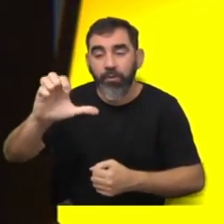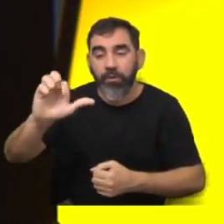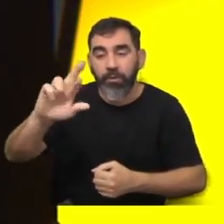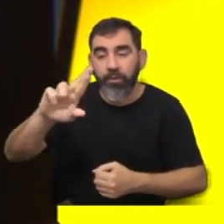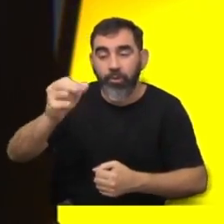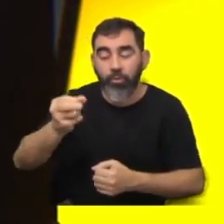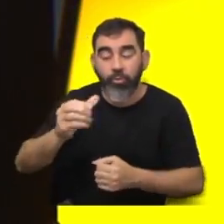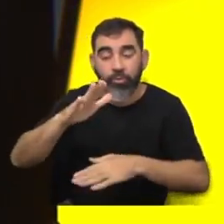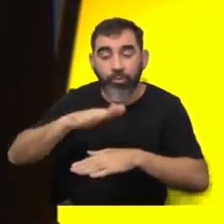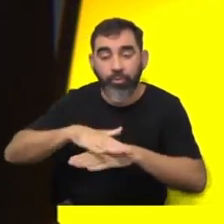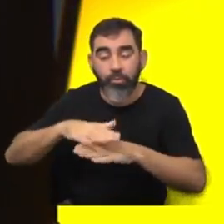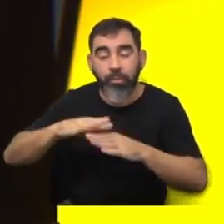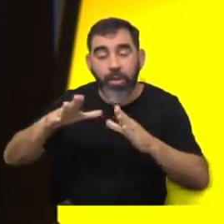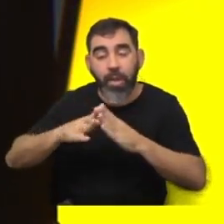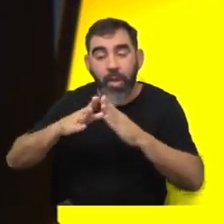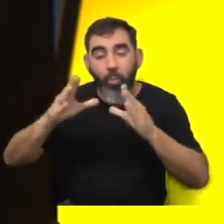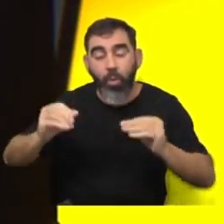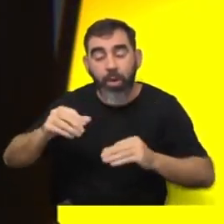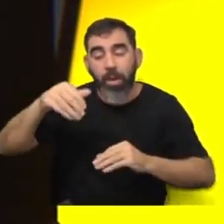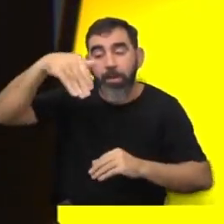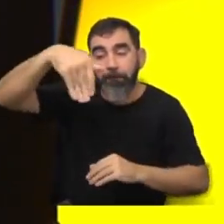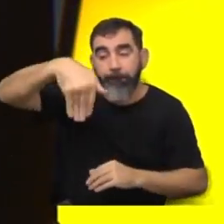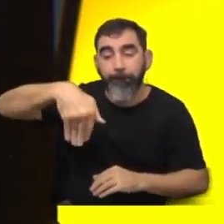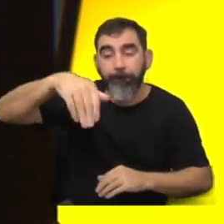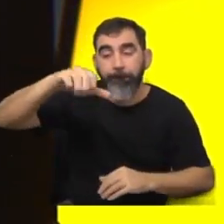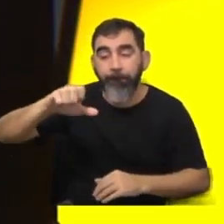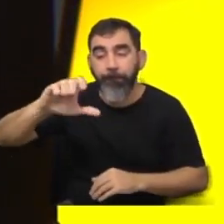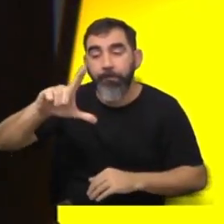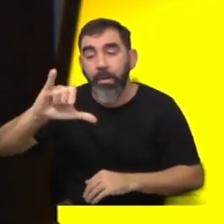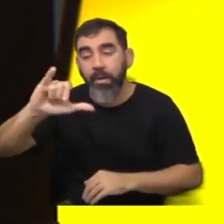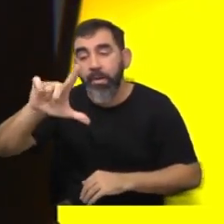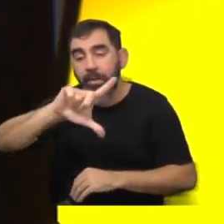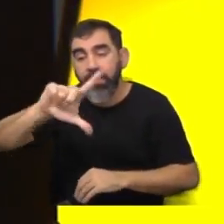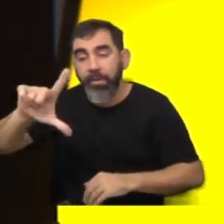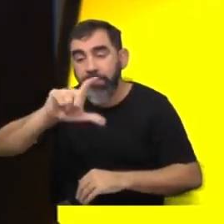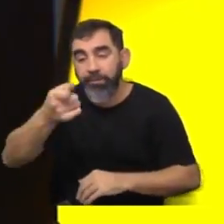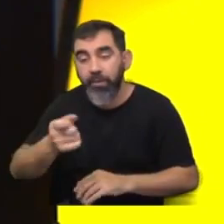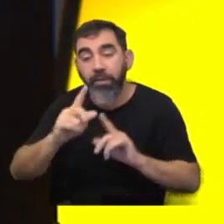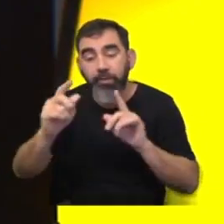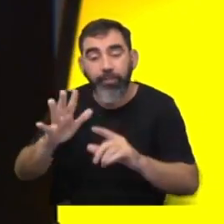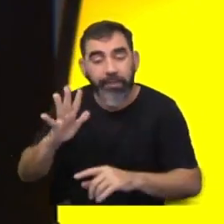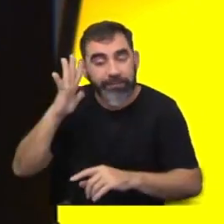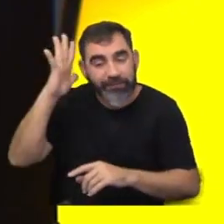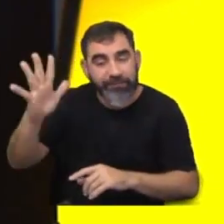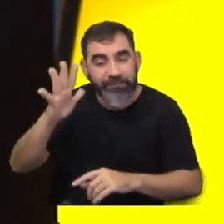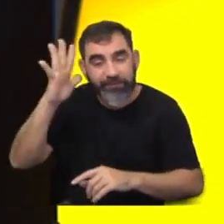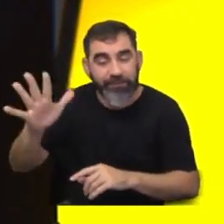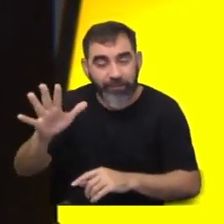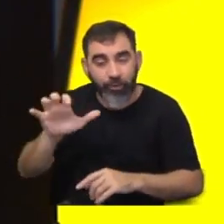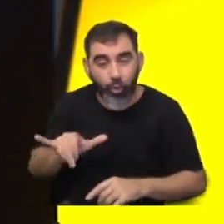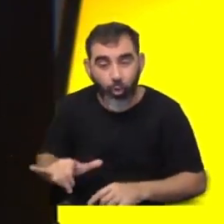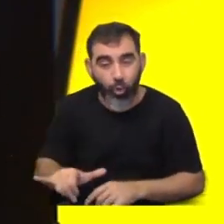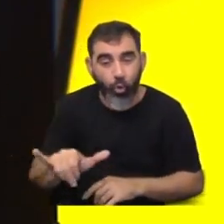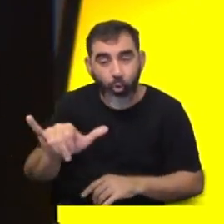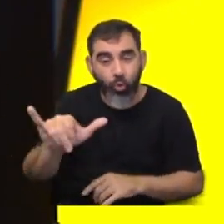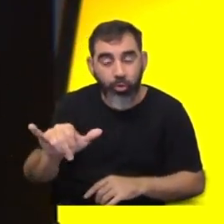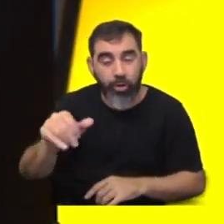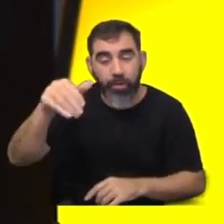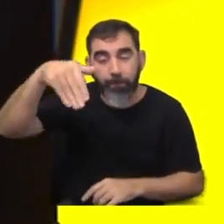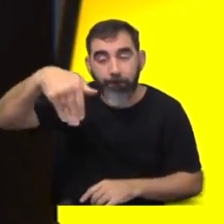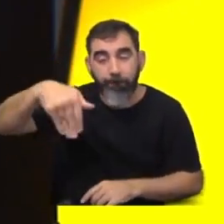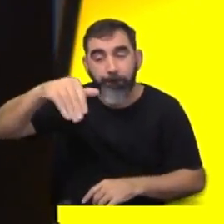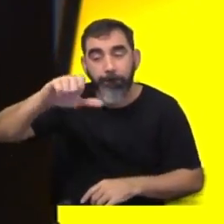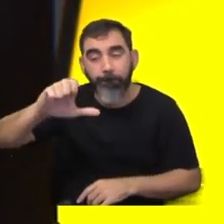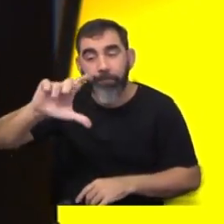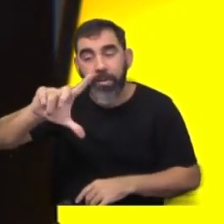de la Escuela Aerotecno allí en Melilla, y con la psicóloga aeronáutica María Ángela Melón, que recordemos que,